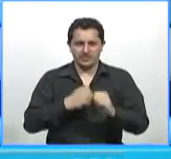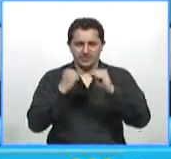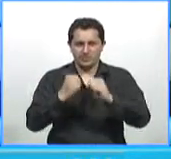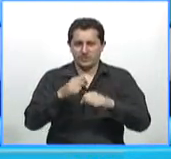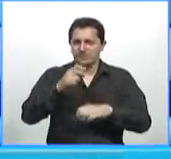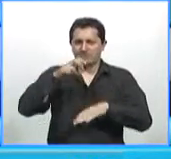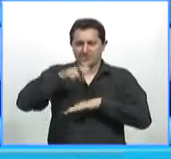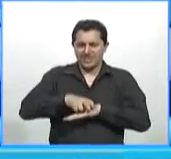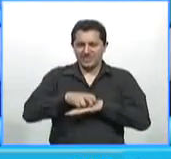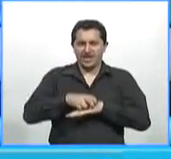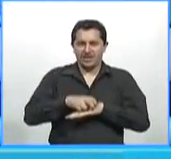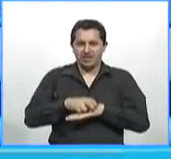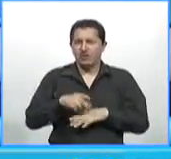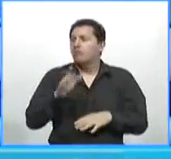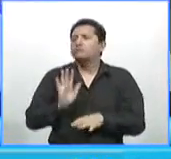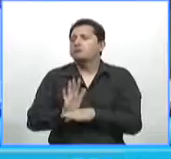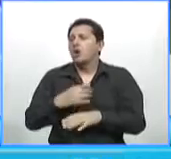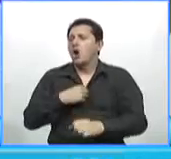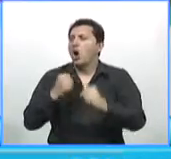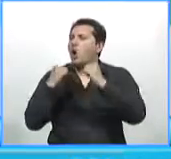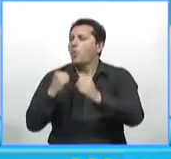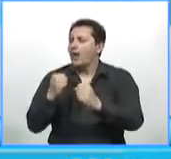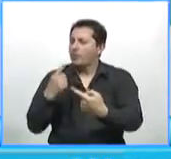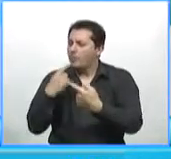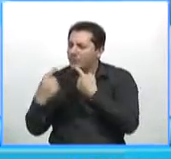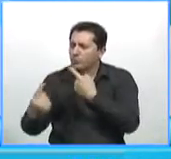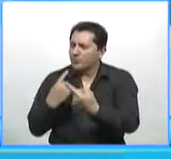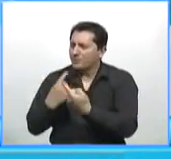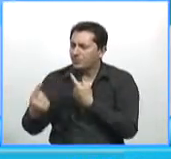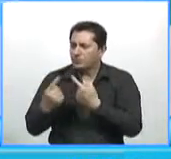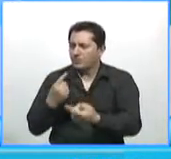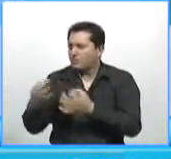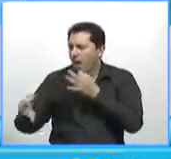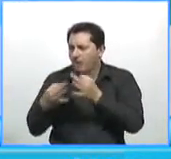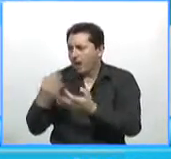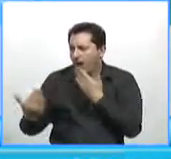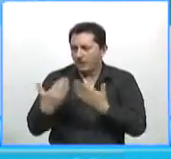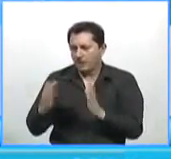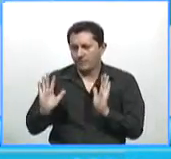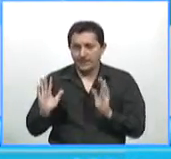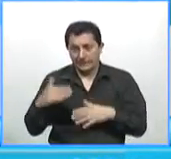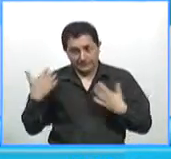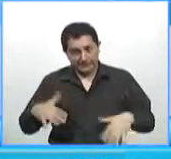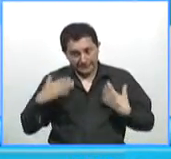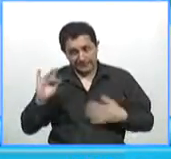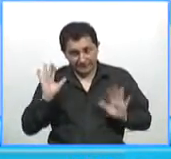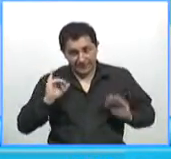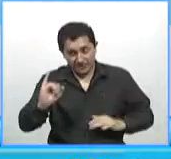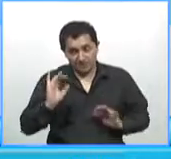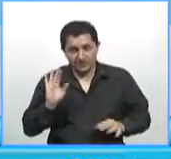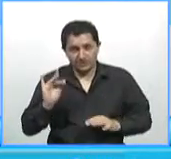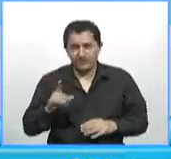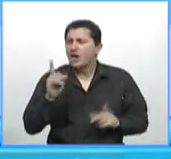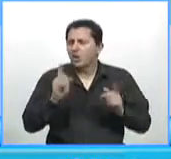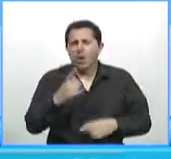el rincón. Es el ring de Osvaldo. Mano a mano con Osvaldo tenés el tramo más complicado de la entrevista ahora. Vaya. Igual, ¿sabés qué? Es